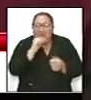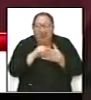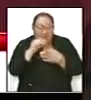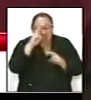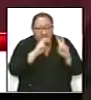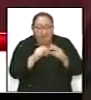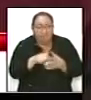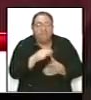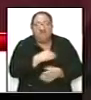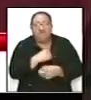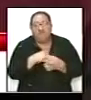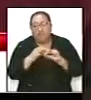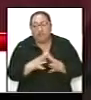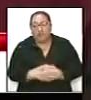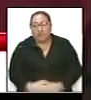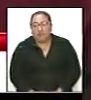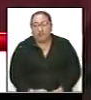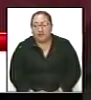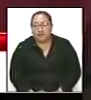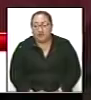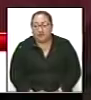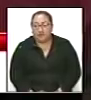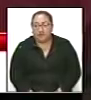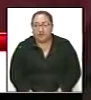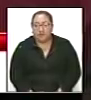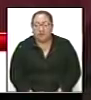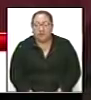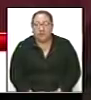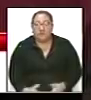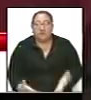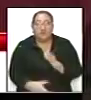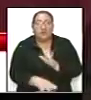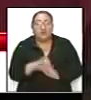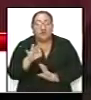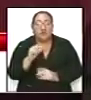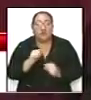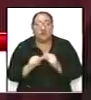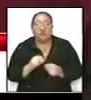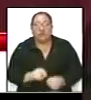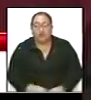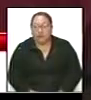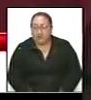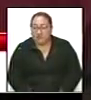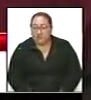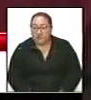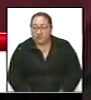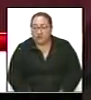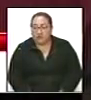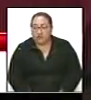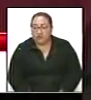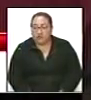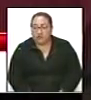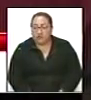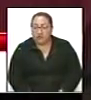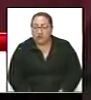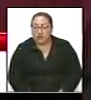del Ministerio Público. ¿Y de dónde sale este número para el peritaje del Ministerio Público? De un error